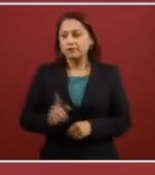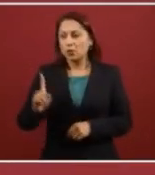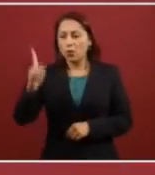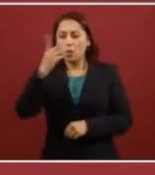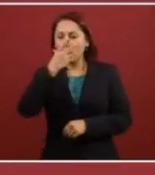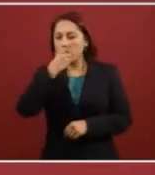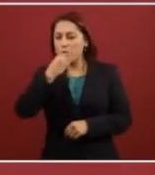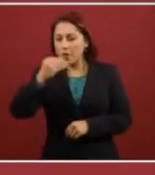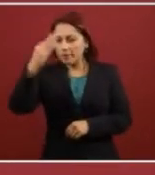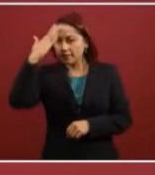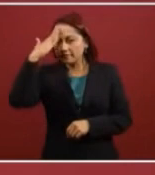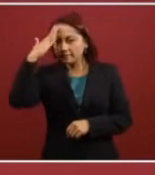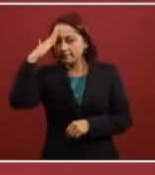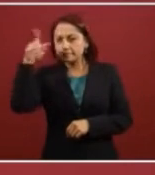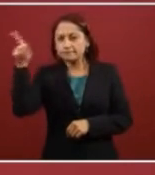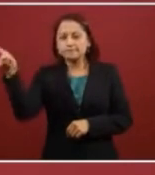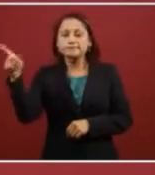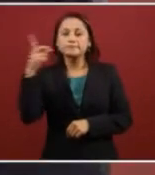say.